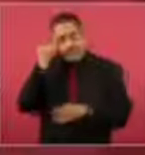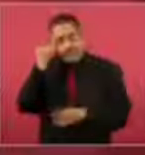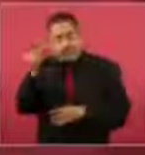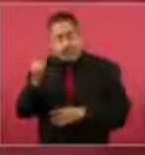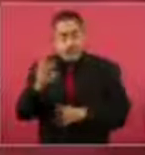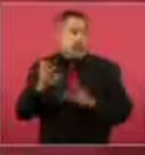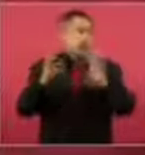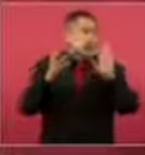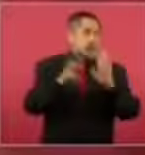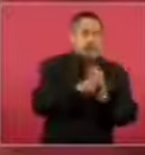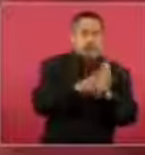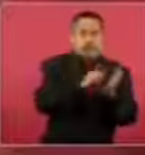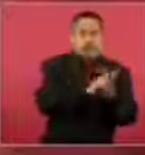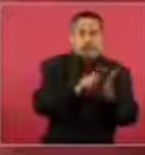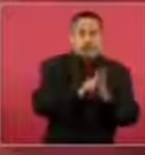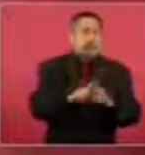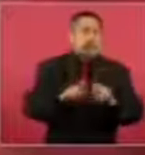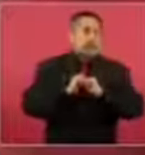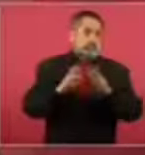el Reforma